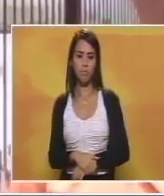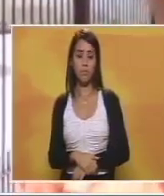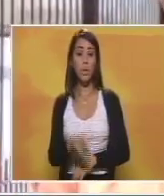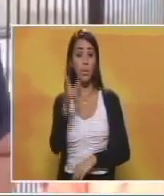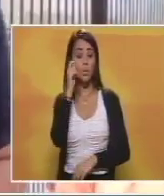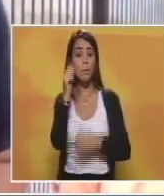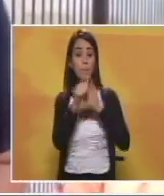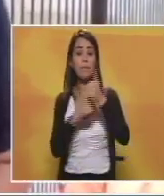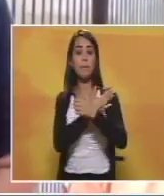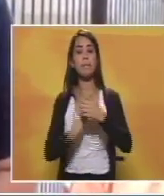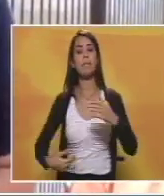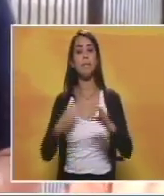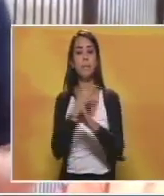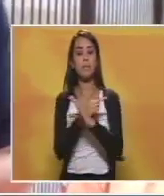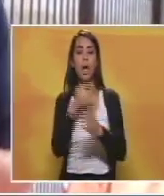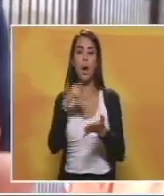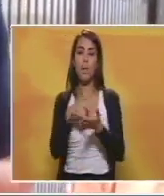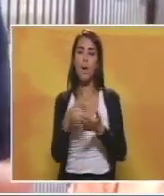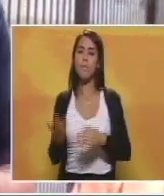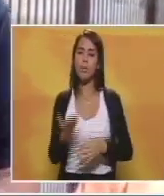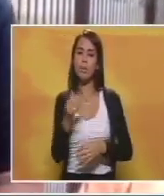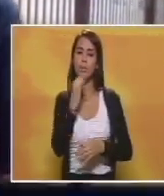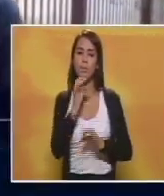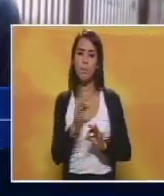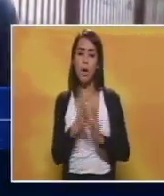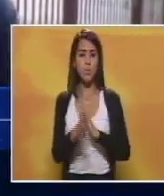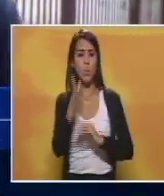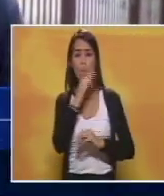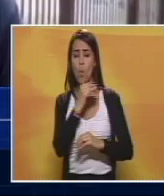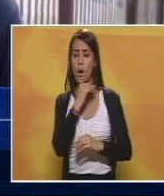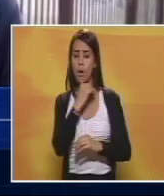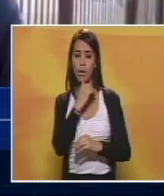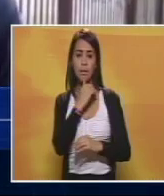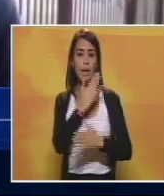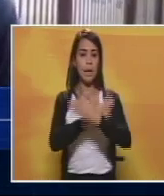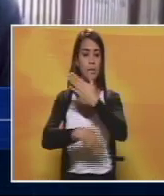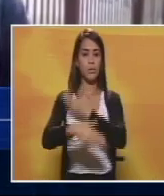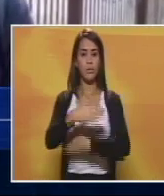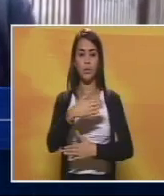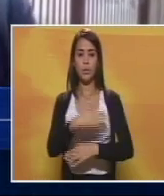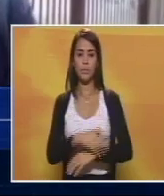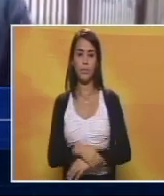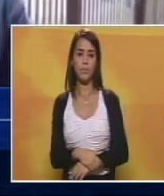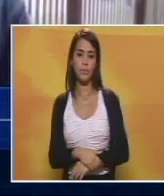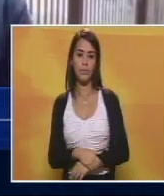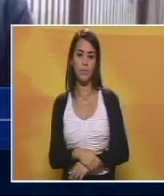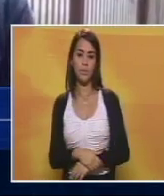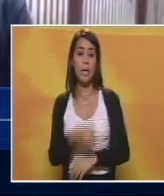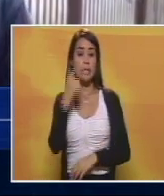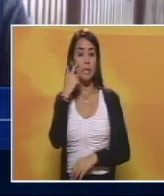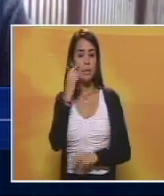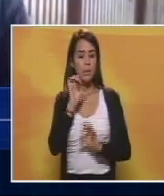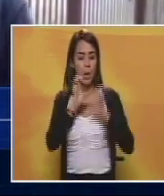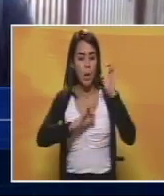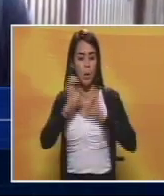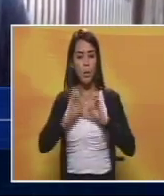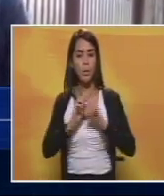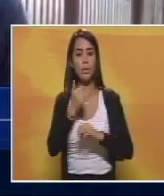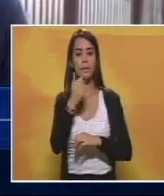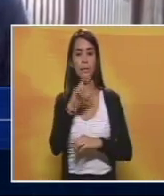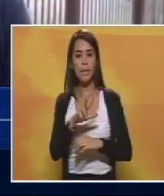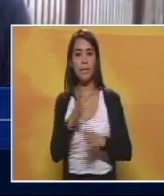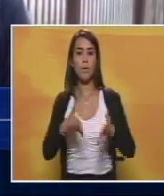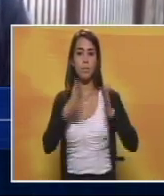vicepresidente protección civil carabobo es importante destacar que no ha habido en ningún lesionado y se está haciendo la verificación de al menos 13